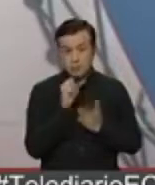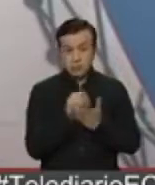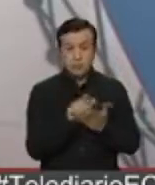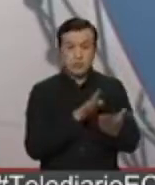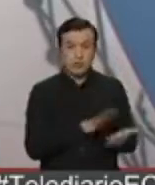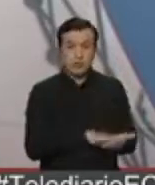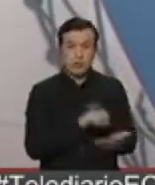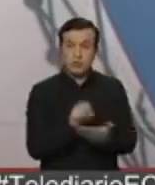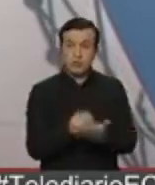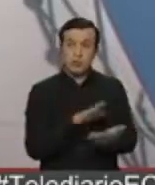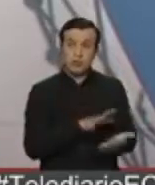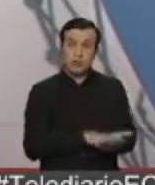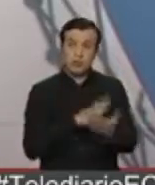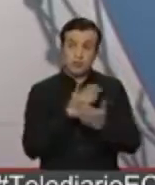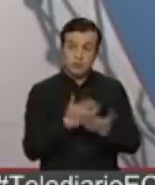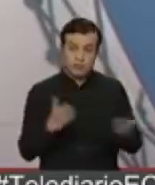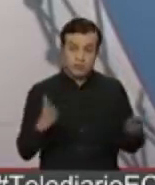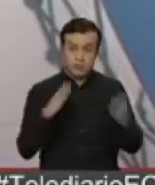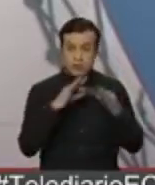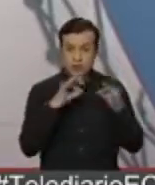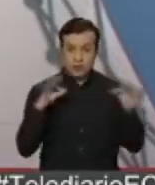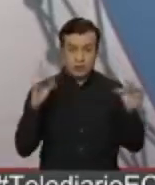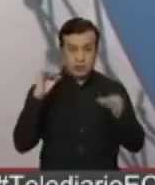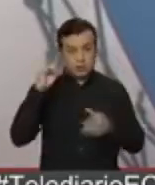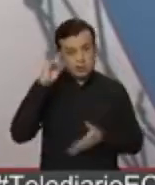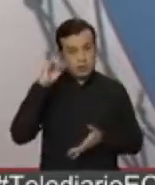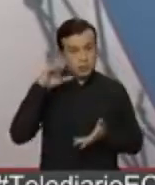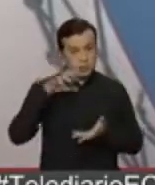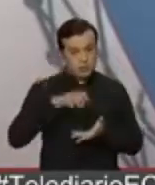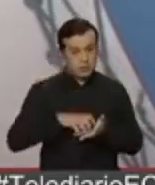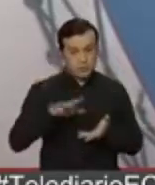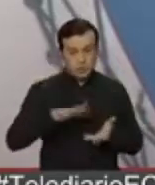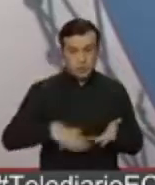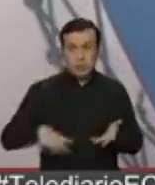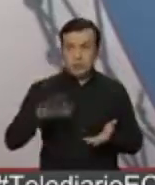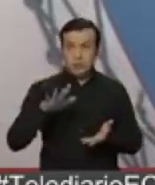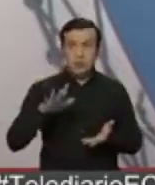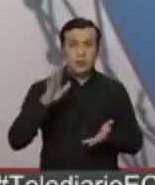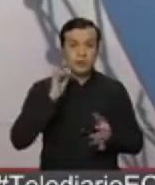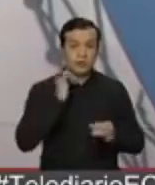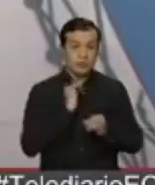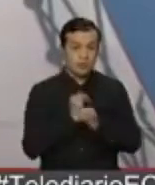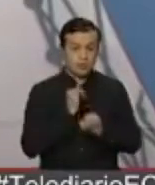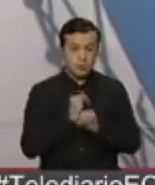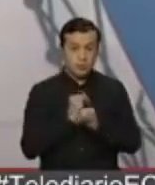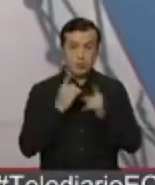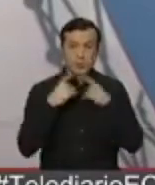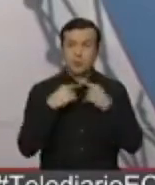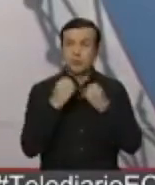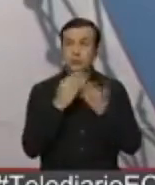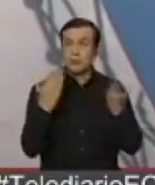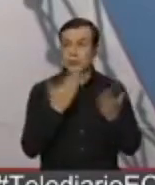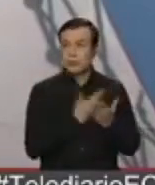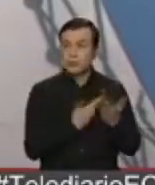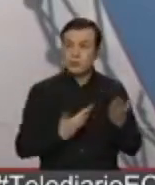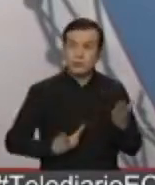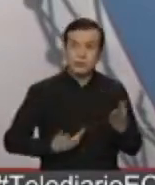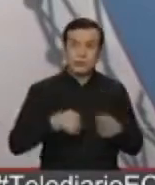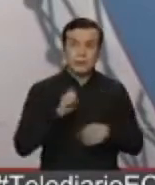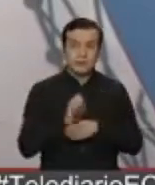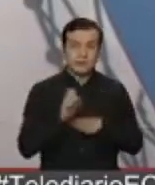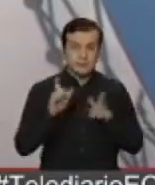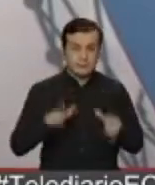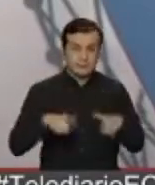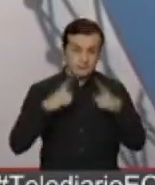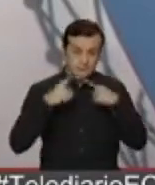también de optimización del estado de optimización institucional anunciado por el presidente de la republica meses